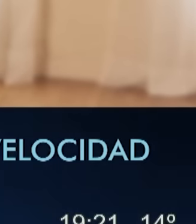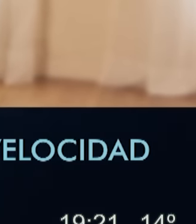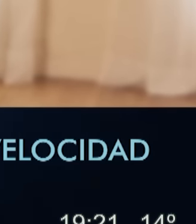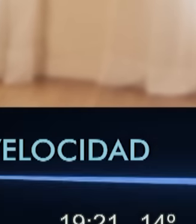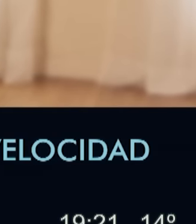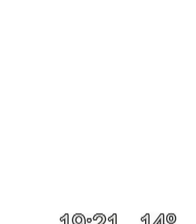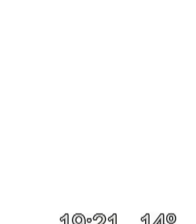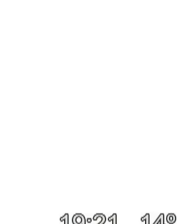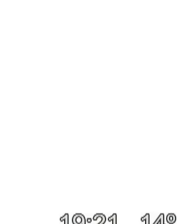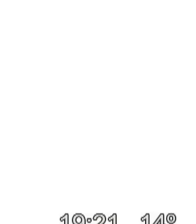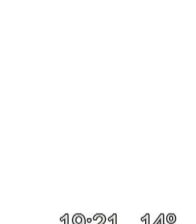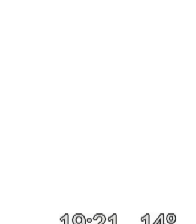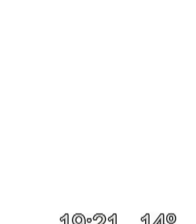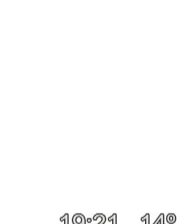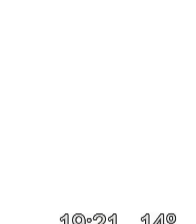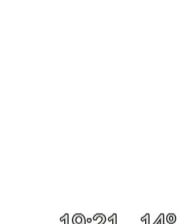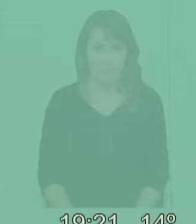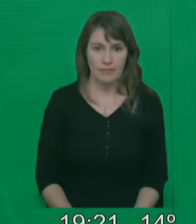Negocio.